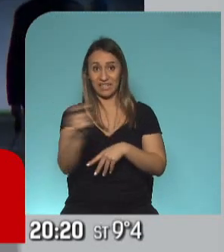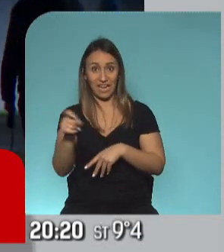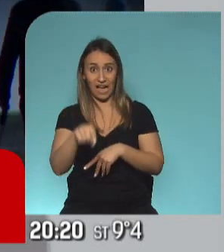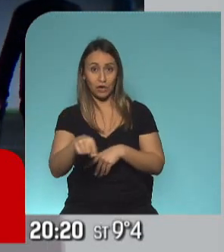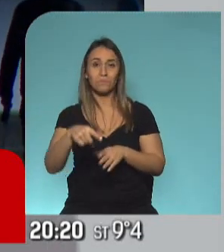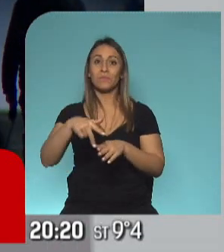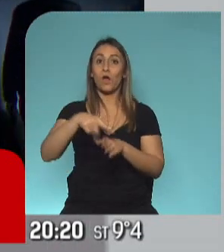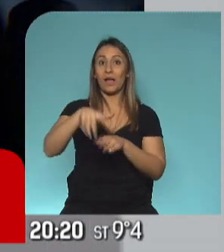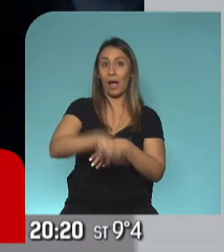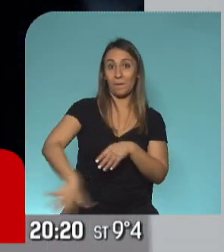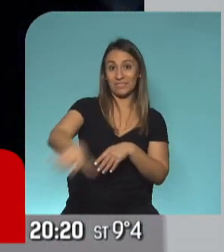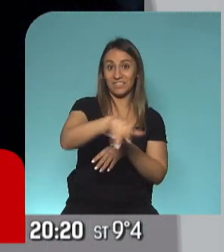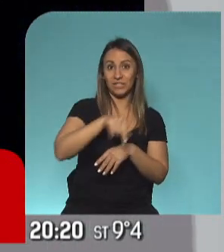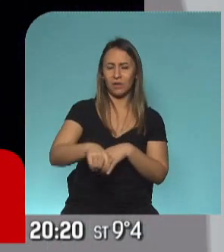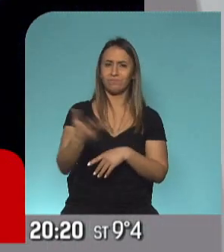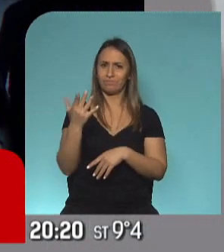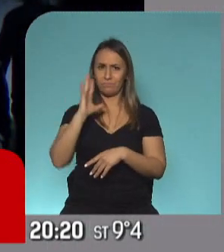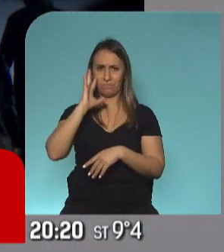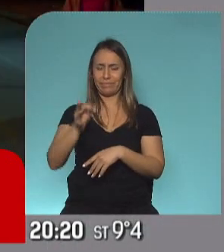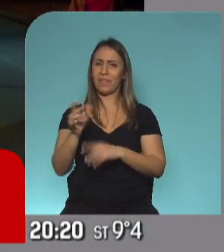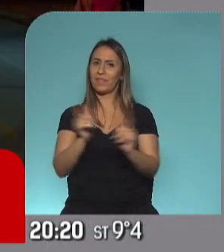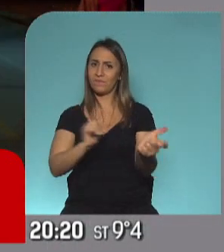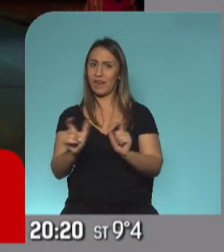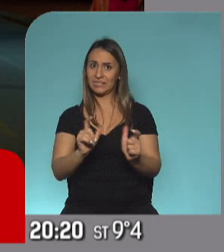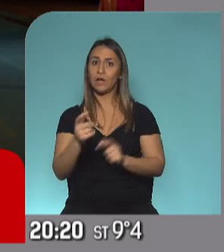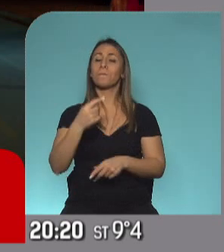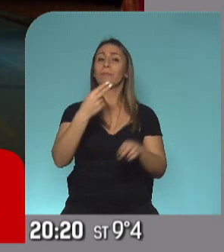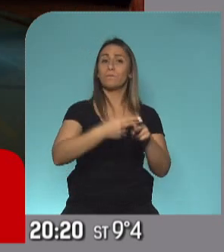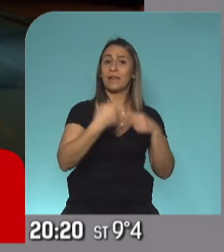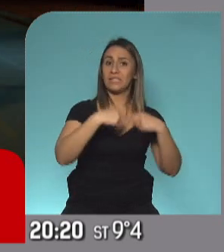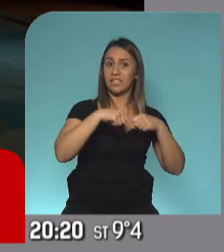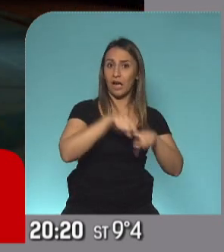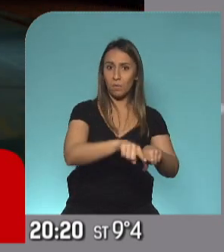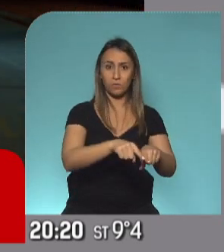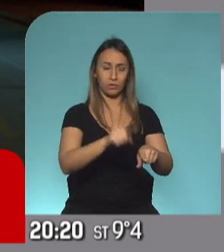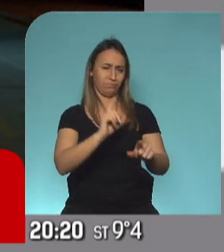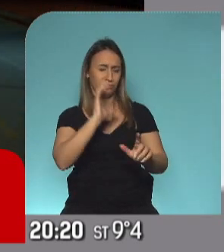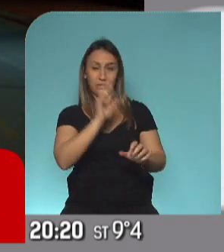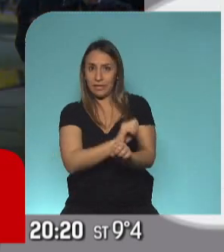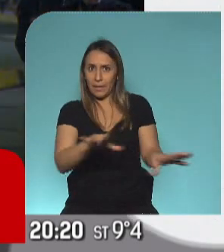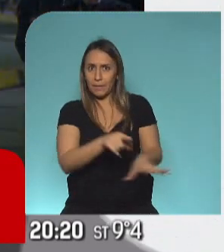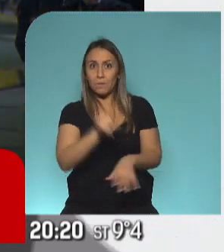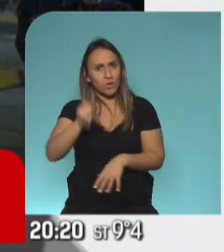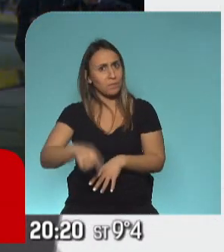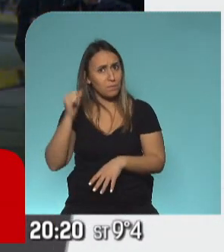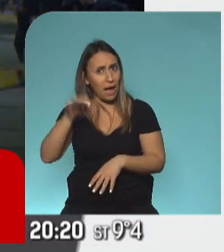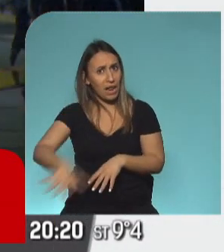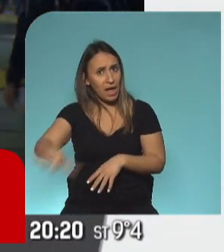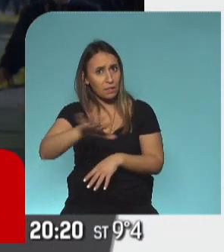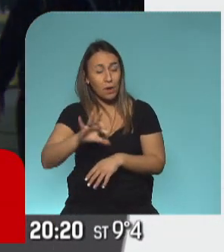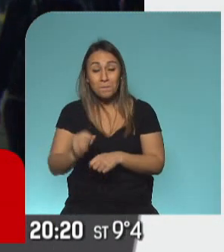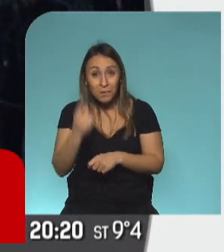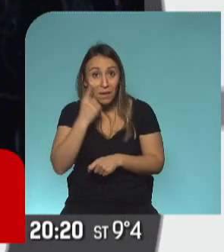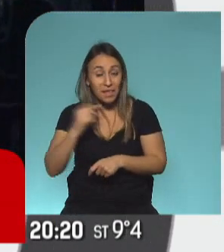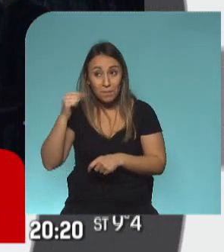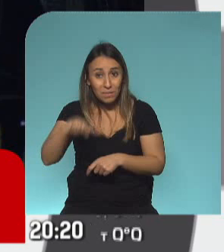diferencias con los primeros días que observamos aquí en el Parque Chacabuco, que fue tremendo, y también en Palermo, especialmente el primer día